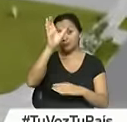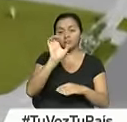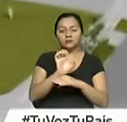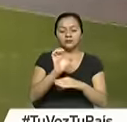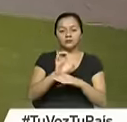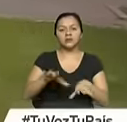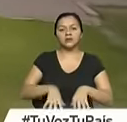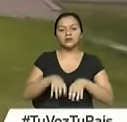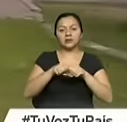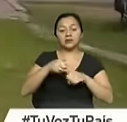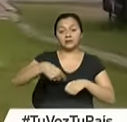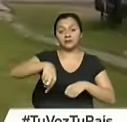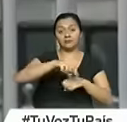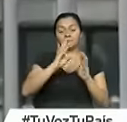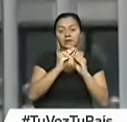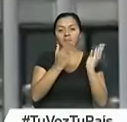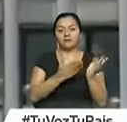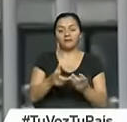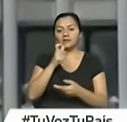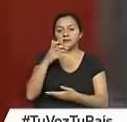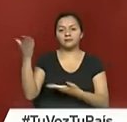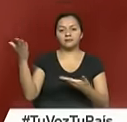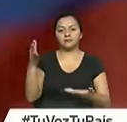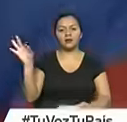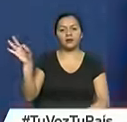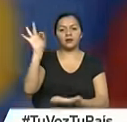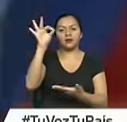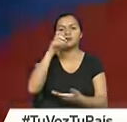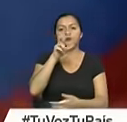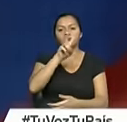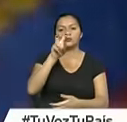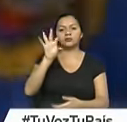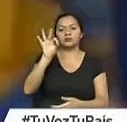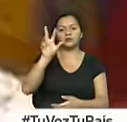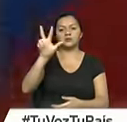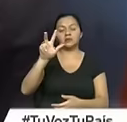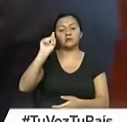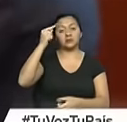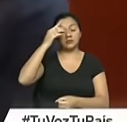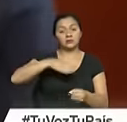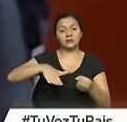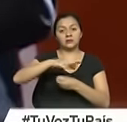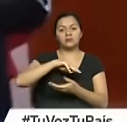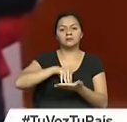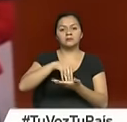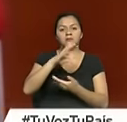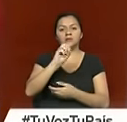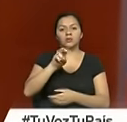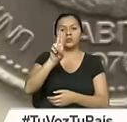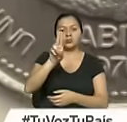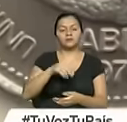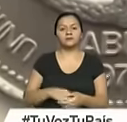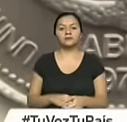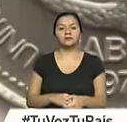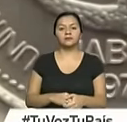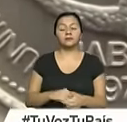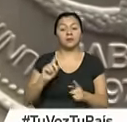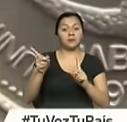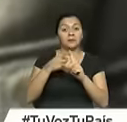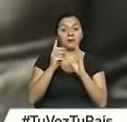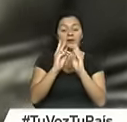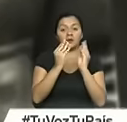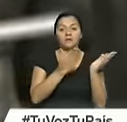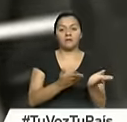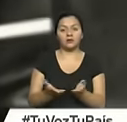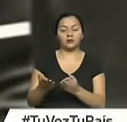será la sede de este evento que recibirá a los delegados de los 193 estados miembros de las Naciones Unidas. La primera cumbre